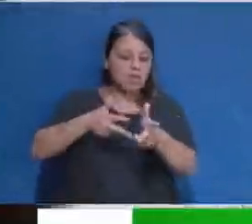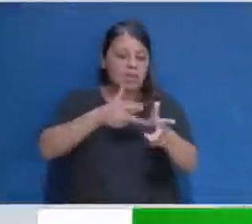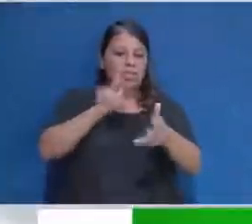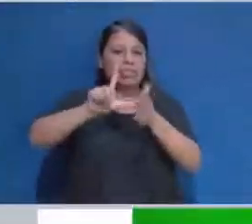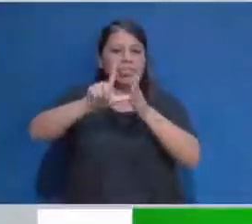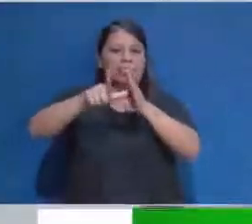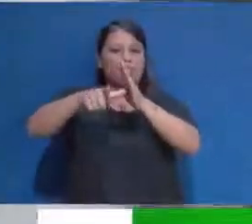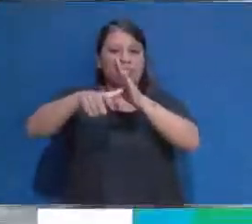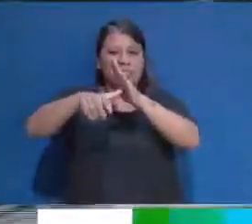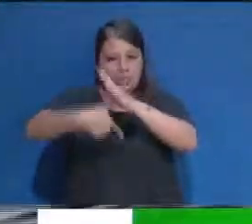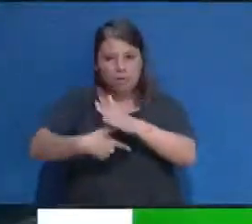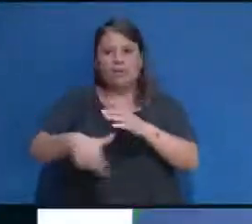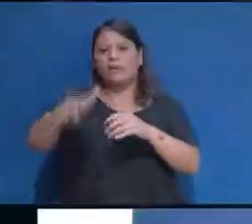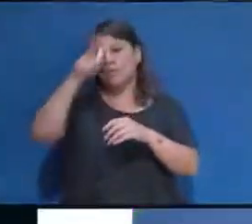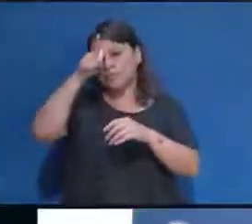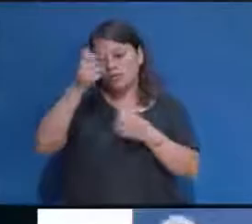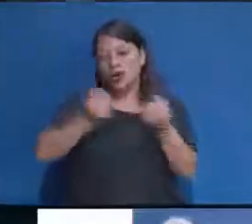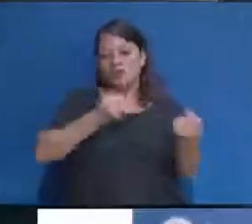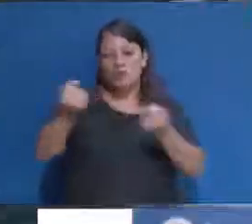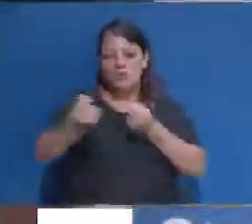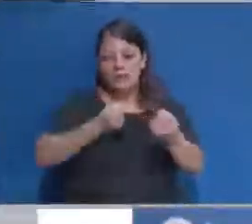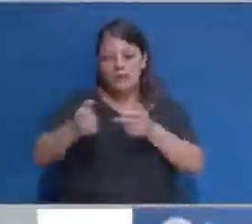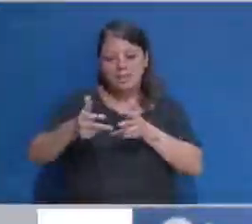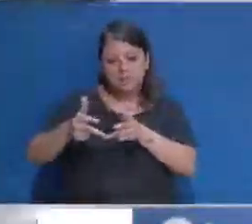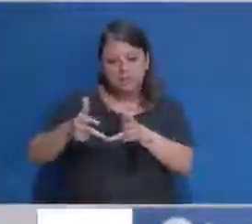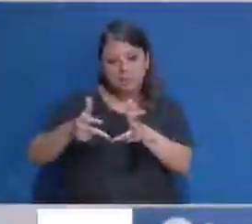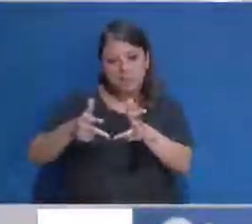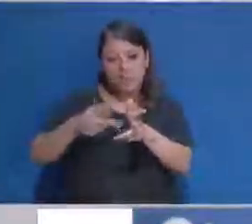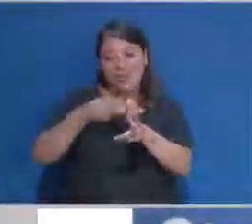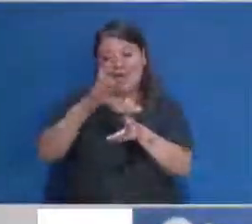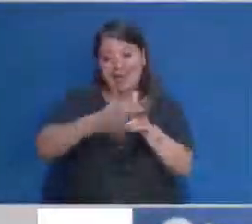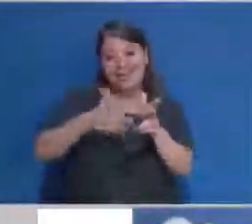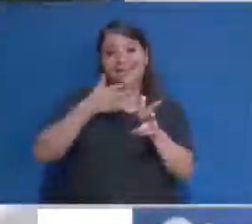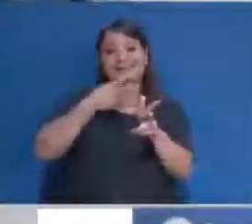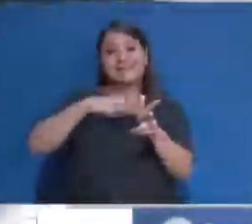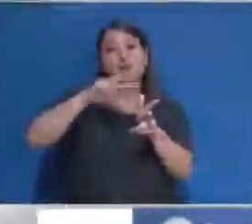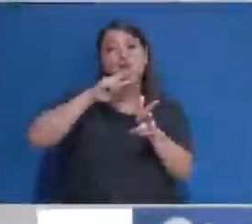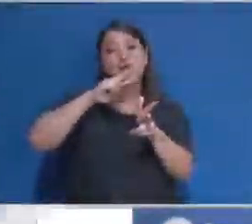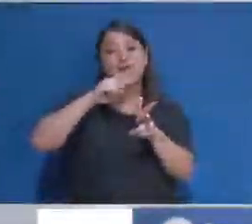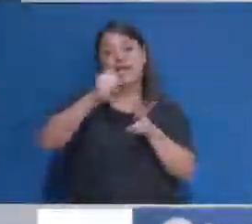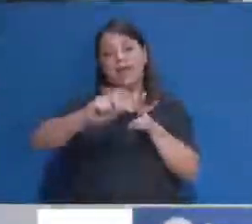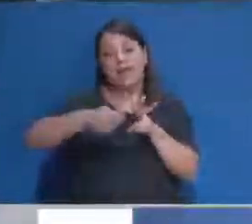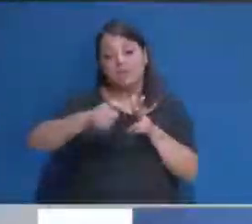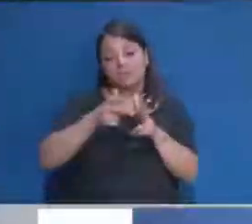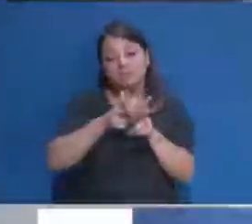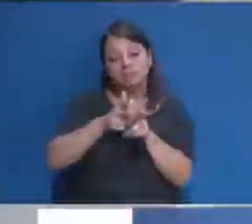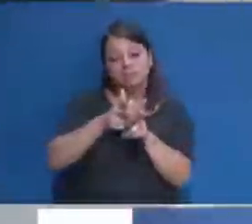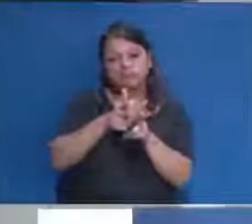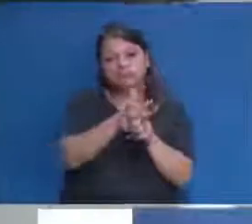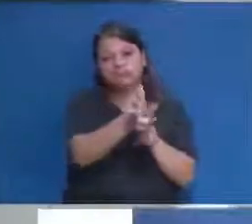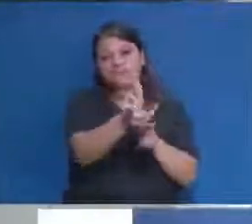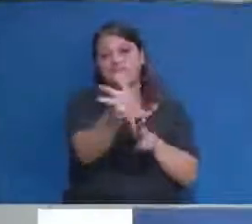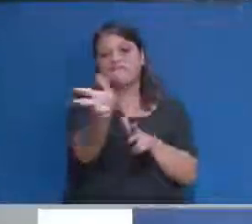tránsito porque están desviando a todos los automovilistas que se dirigían por la calle san juan hacia la valle los están desviando